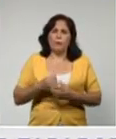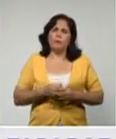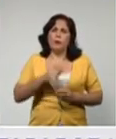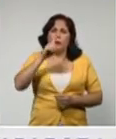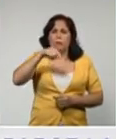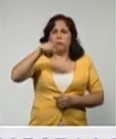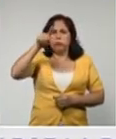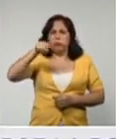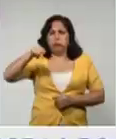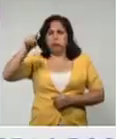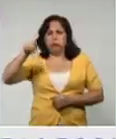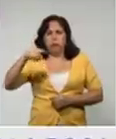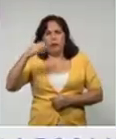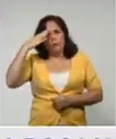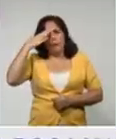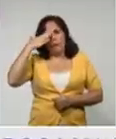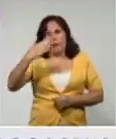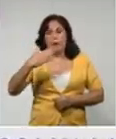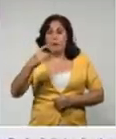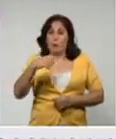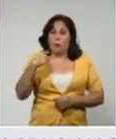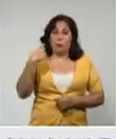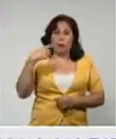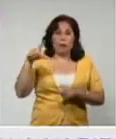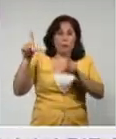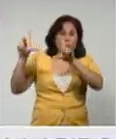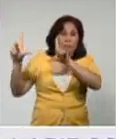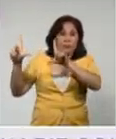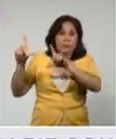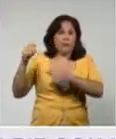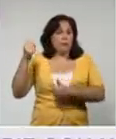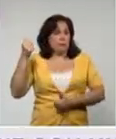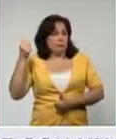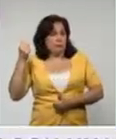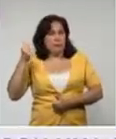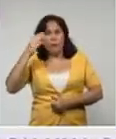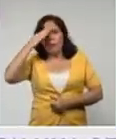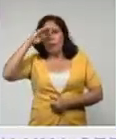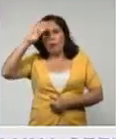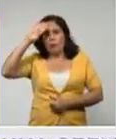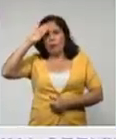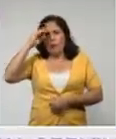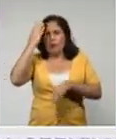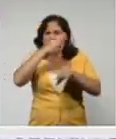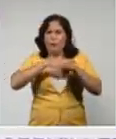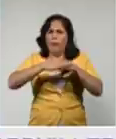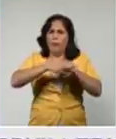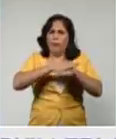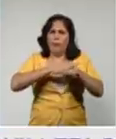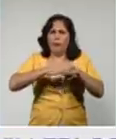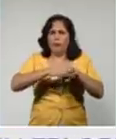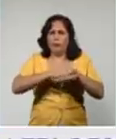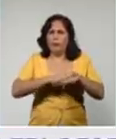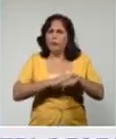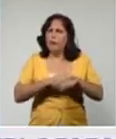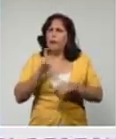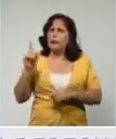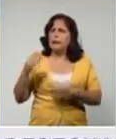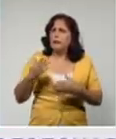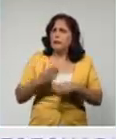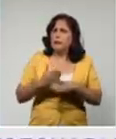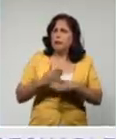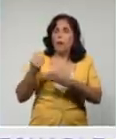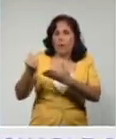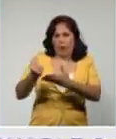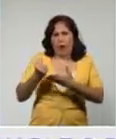Gracias. Ahí ustedes ven, ese es el comportamiento de Cuba. Perdón, esto es un apoyo que nos